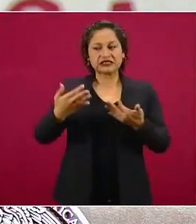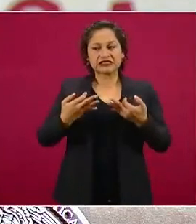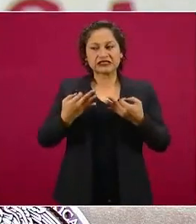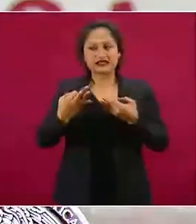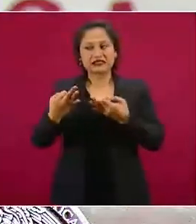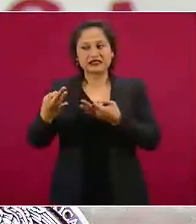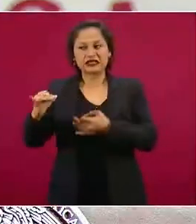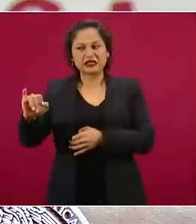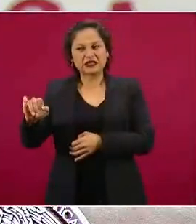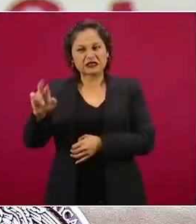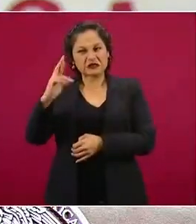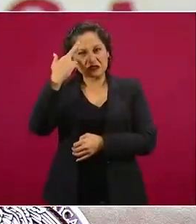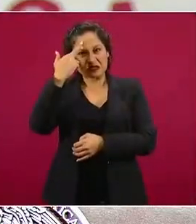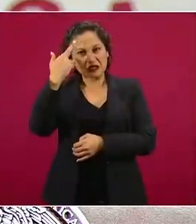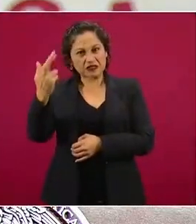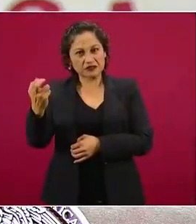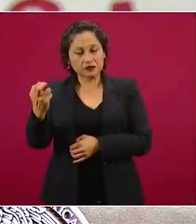Salameros,